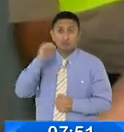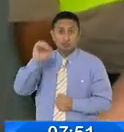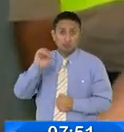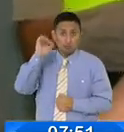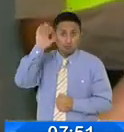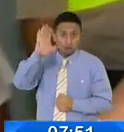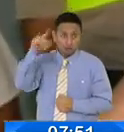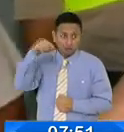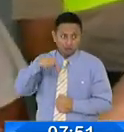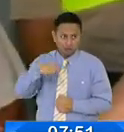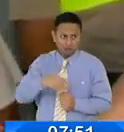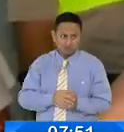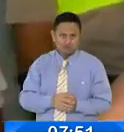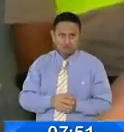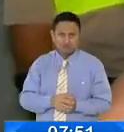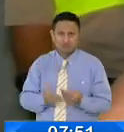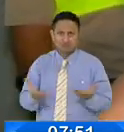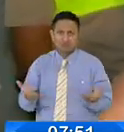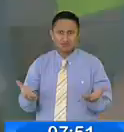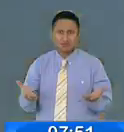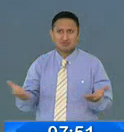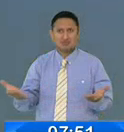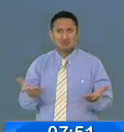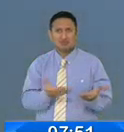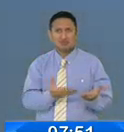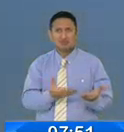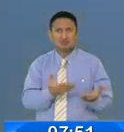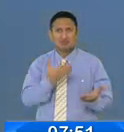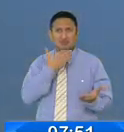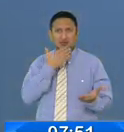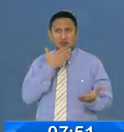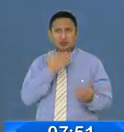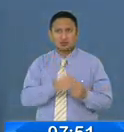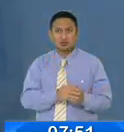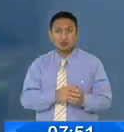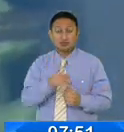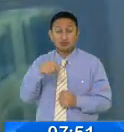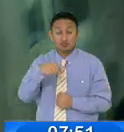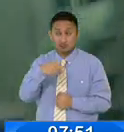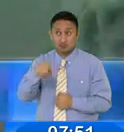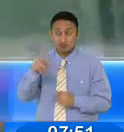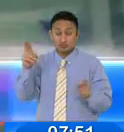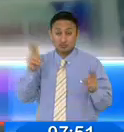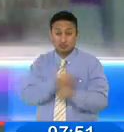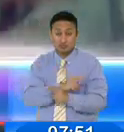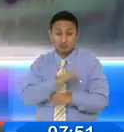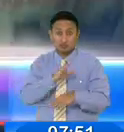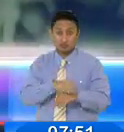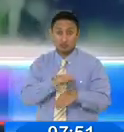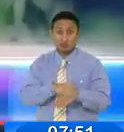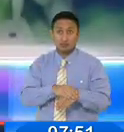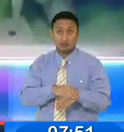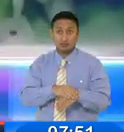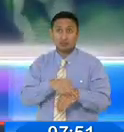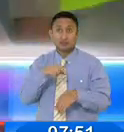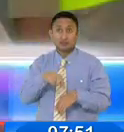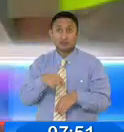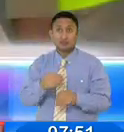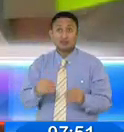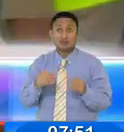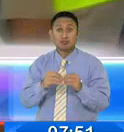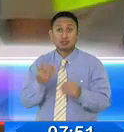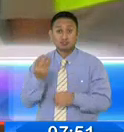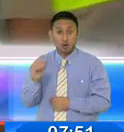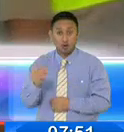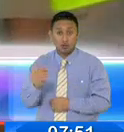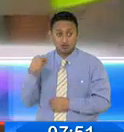con sedazo. Imagínense eso, ¿cómo puede ser posible? Deberían clausurar esto por motivo de que más jóvenes como ella